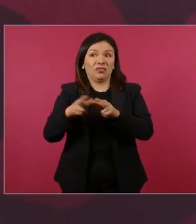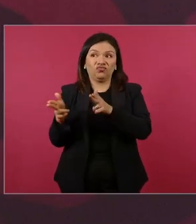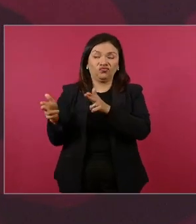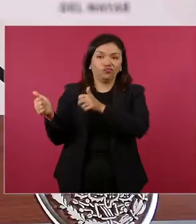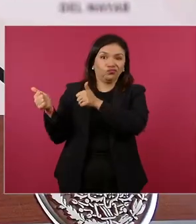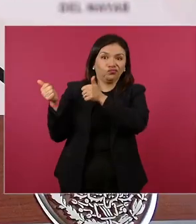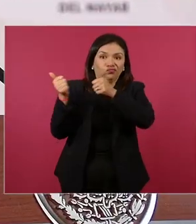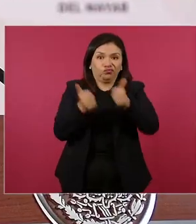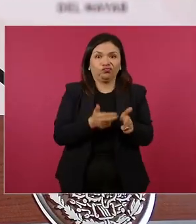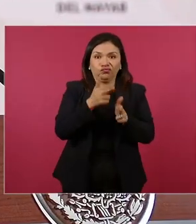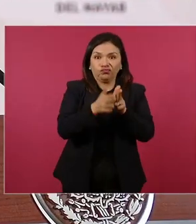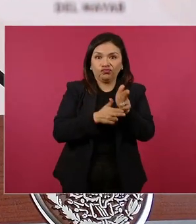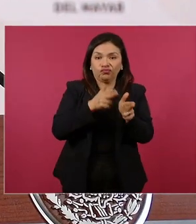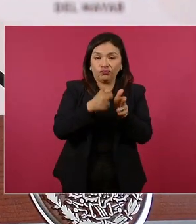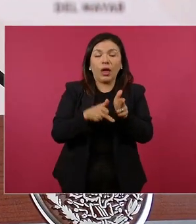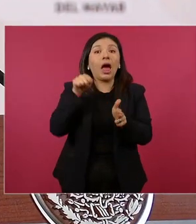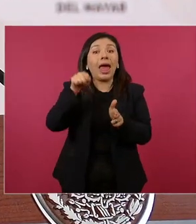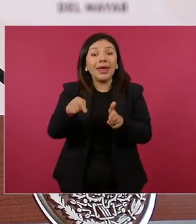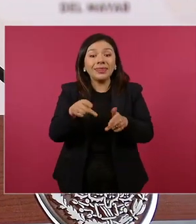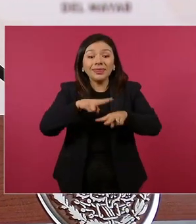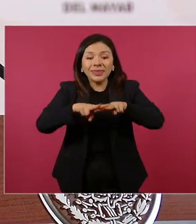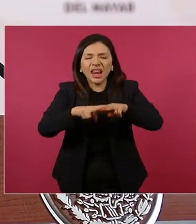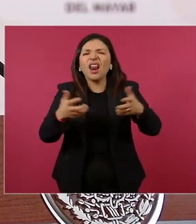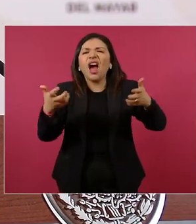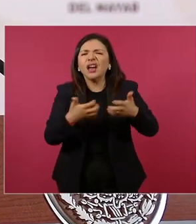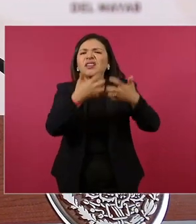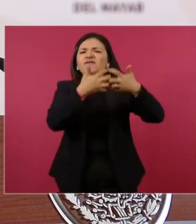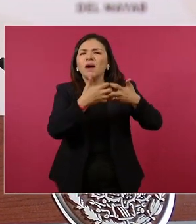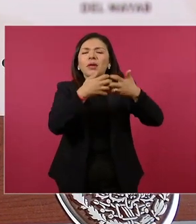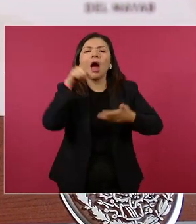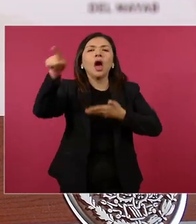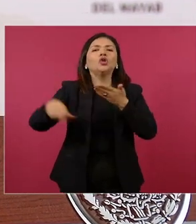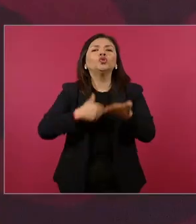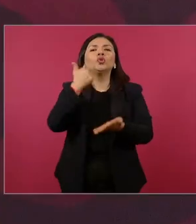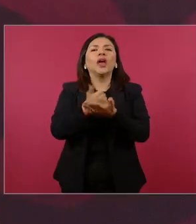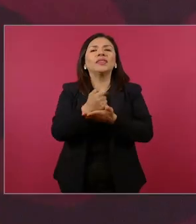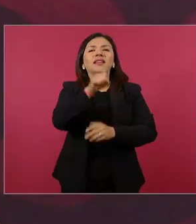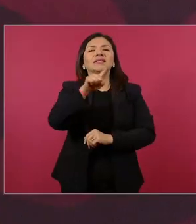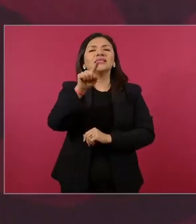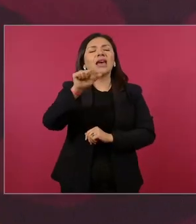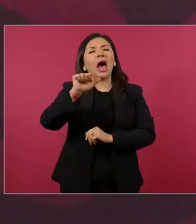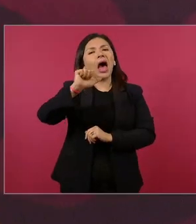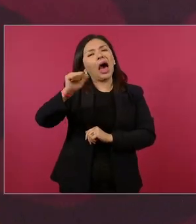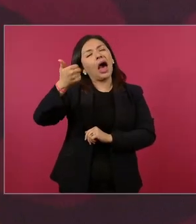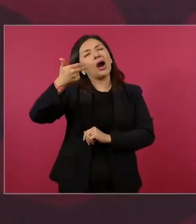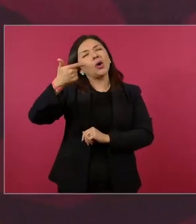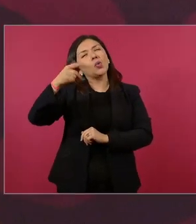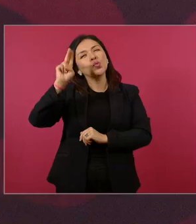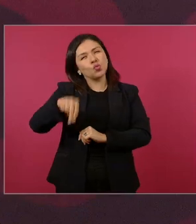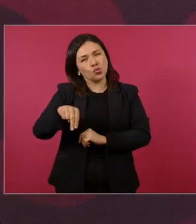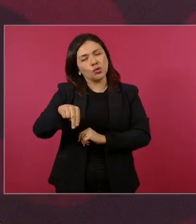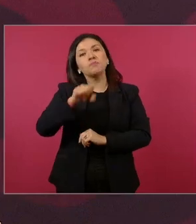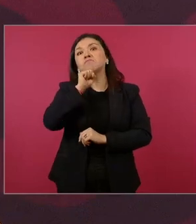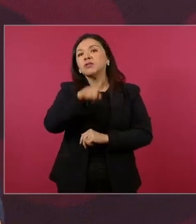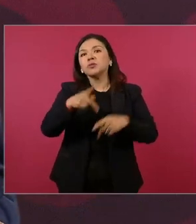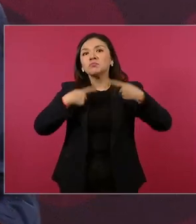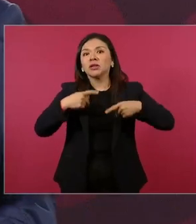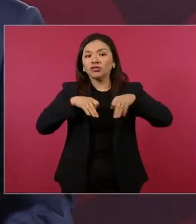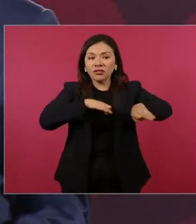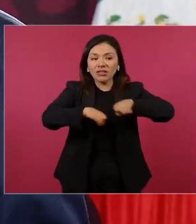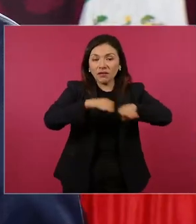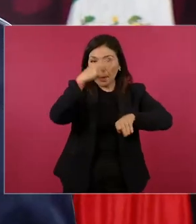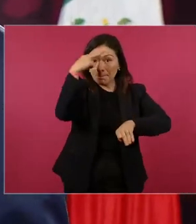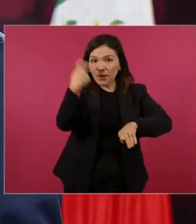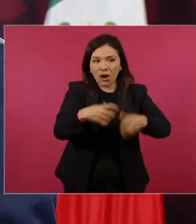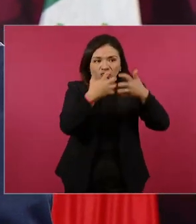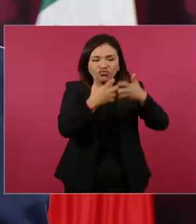están haciendo en Ciudad Sahagún, lo está haciendo también trabajadores mexicanos